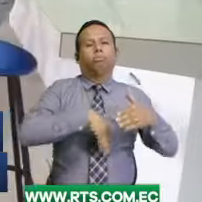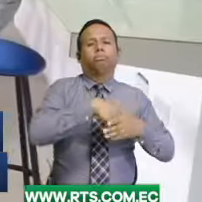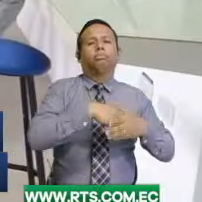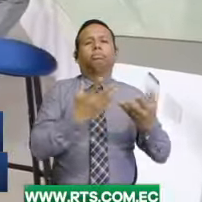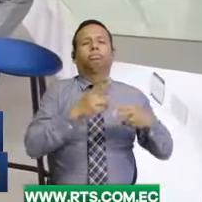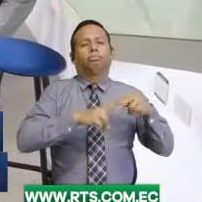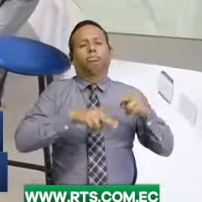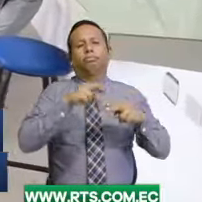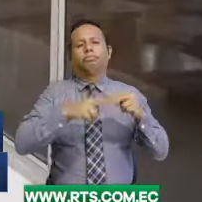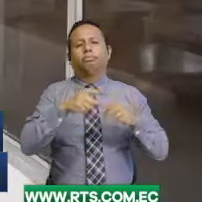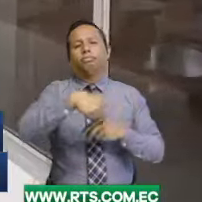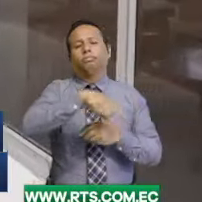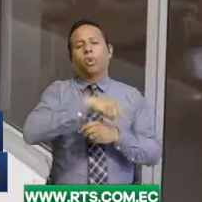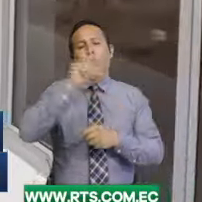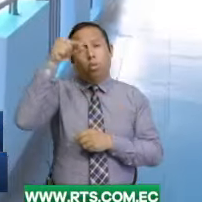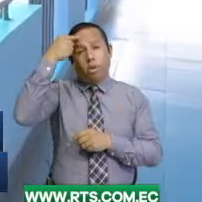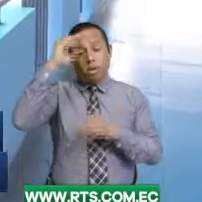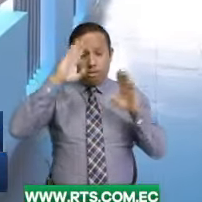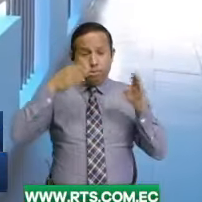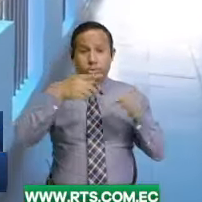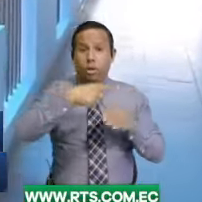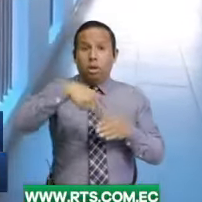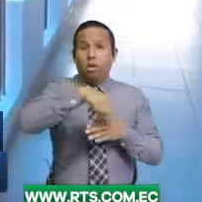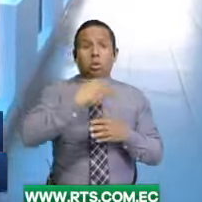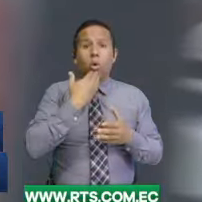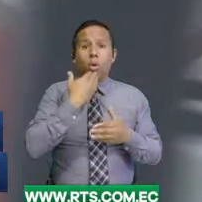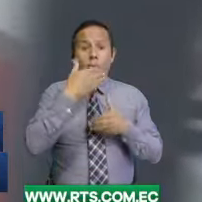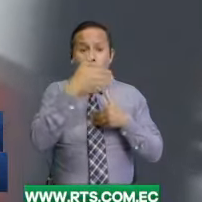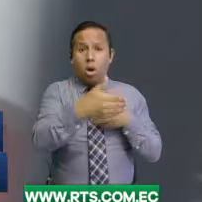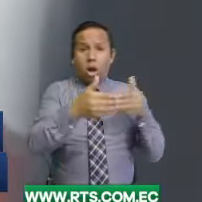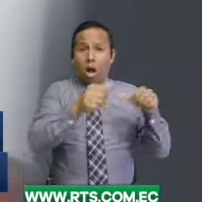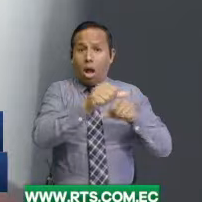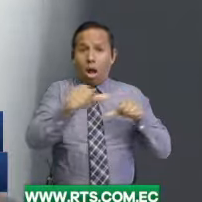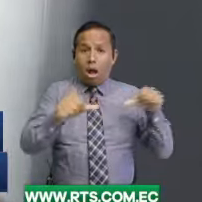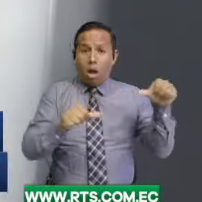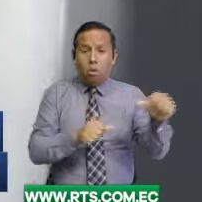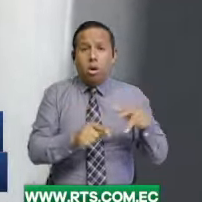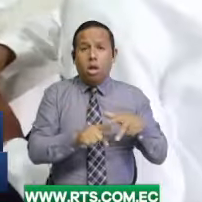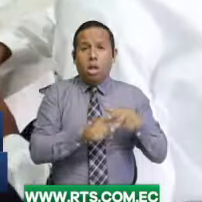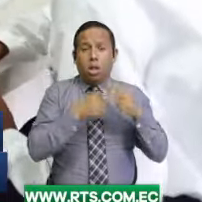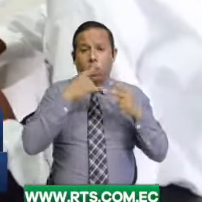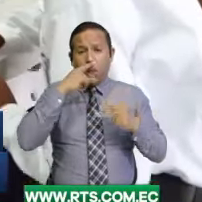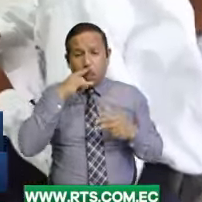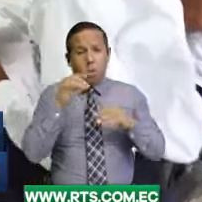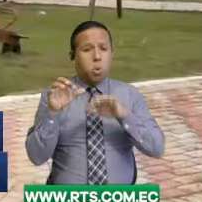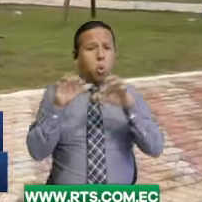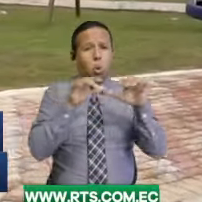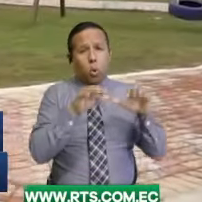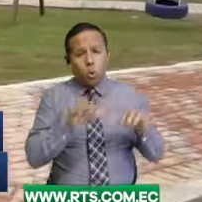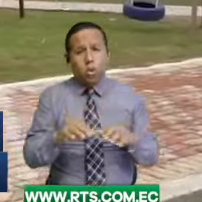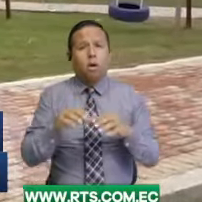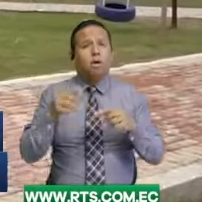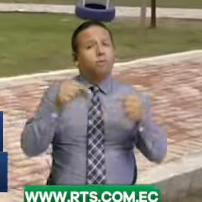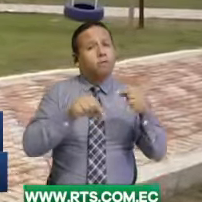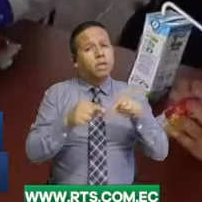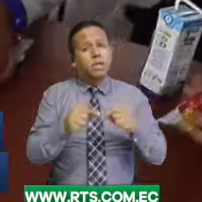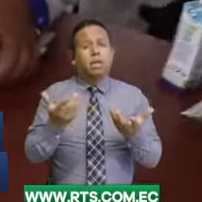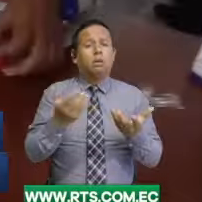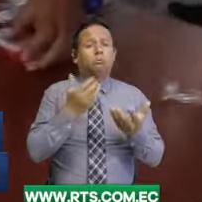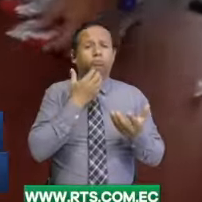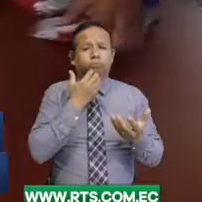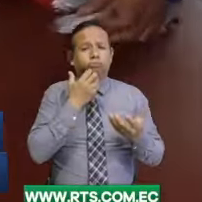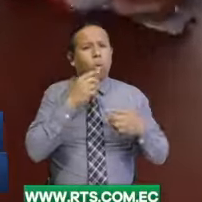que ejecuta el gobierno. Las instalaciones incluyen aulas de educación inicial, laboratorios de idiomas, computación, física y química, canchas y salón de